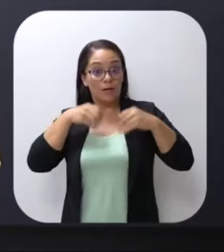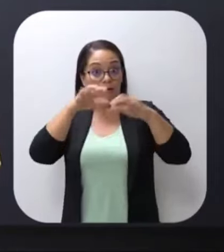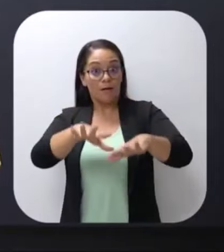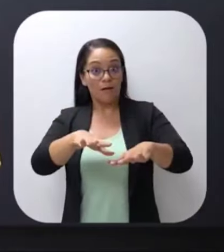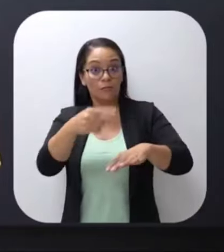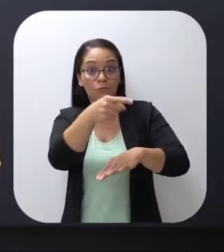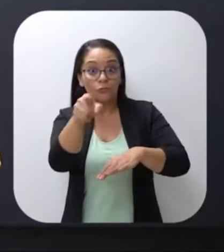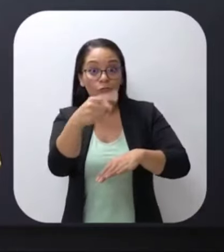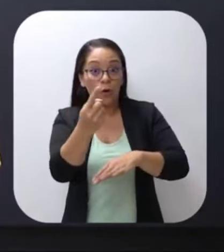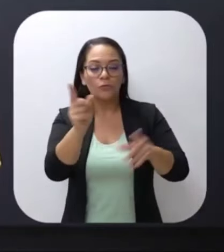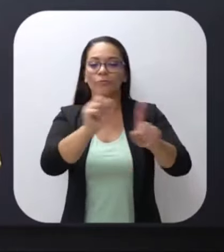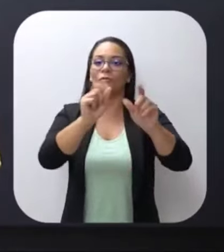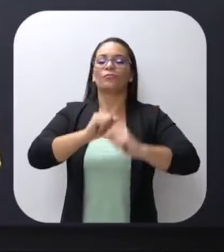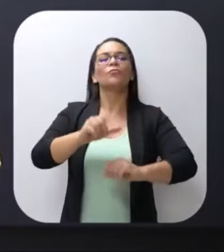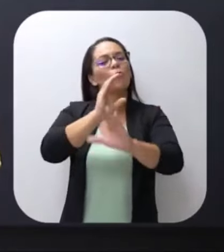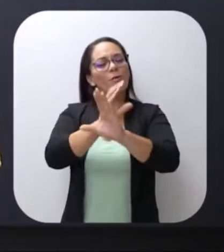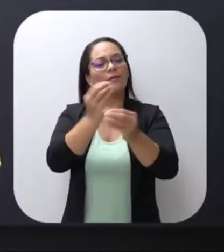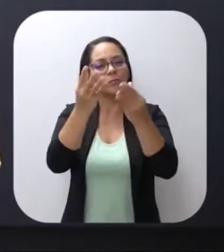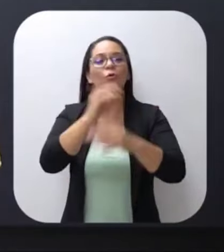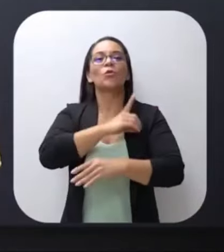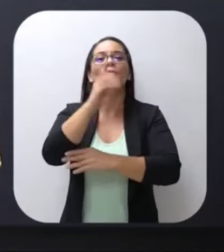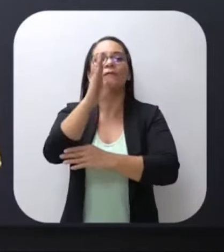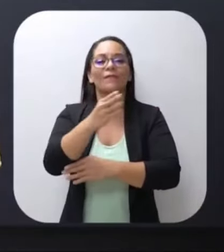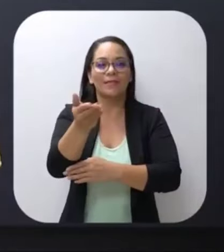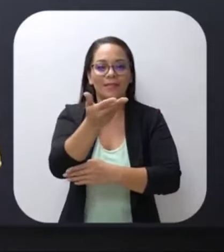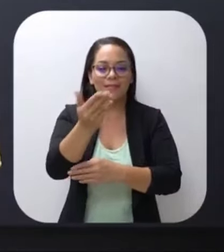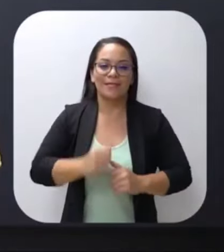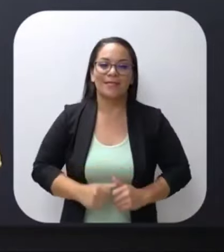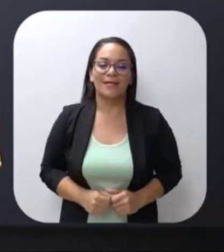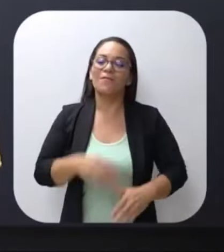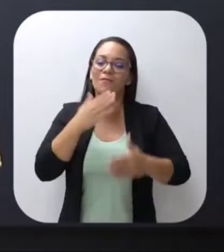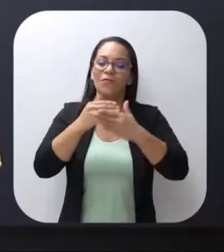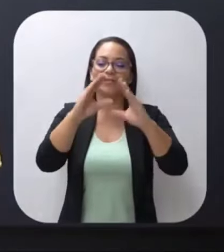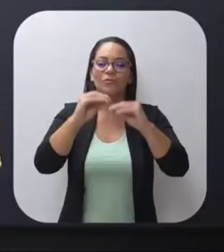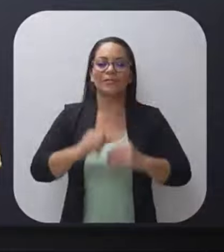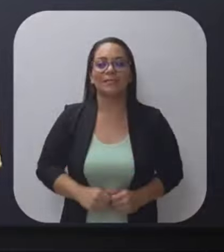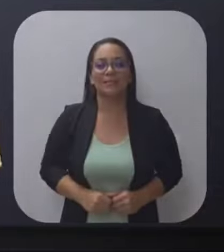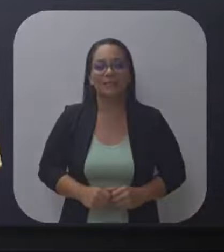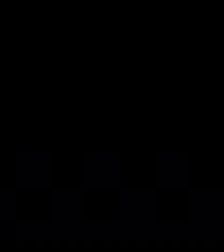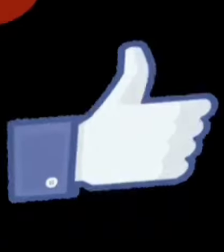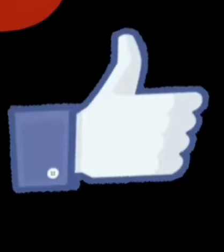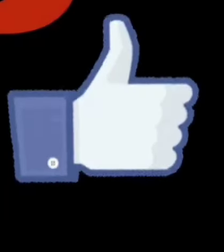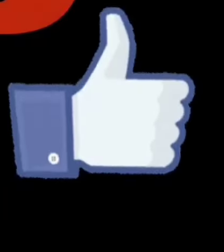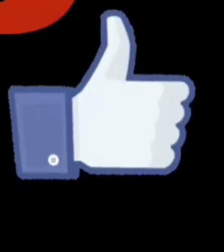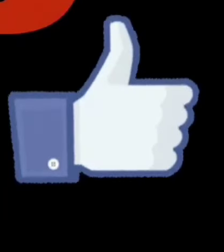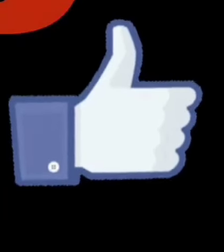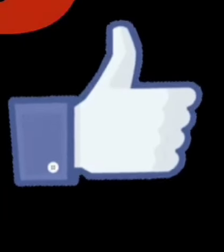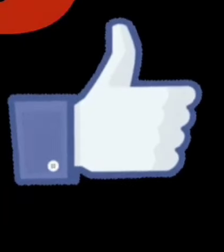solos. Cuídense mucho. Que Dios les bendiga. Buenas noches.